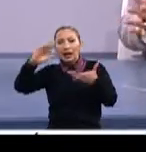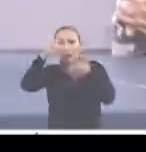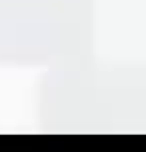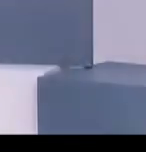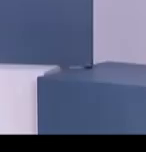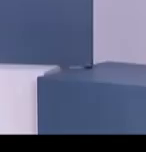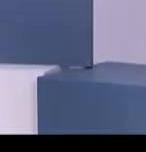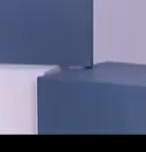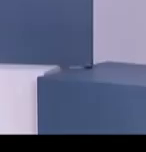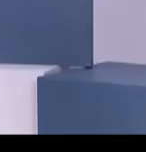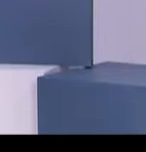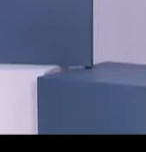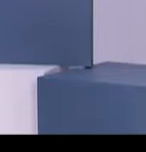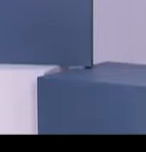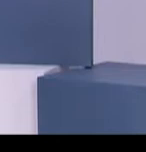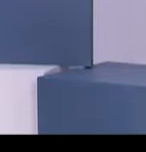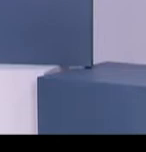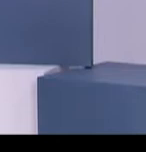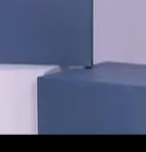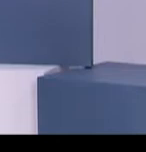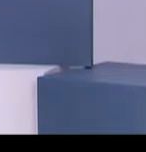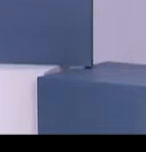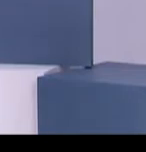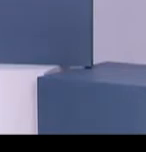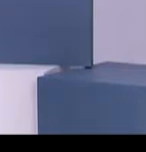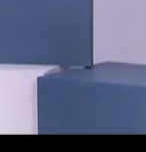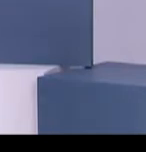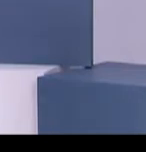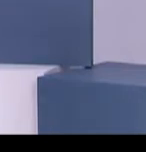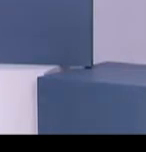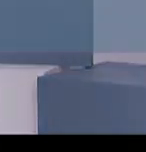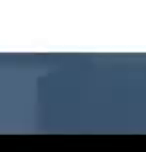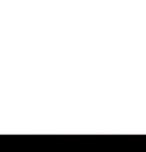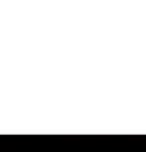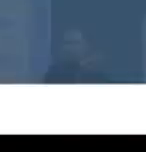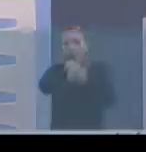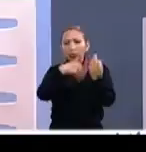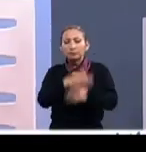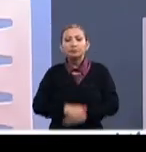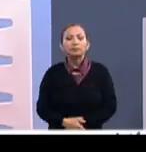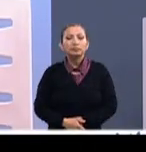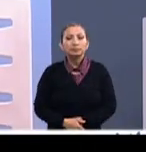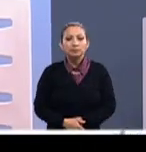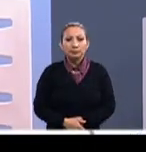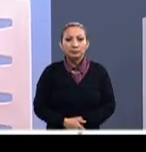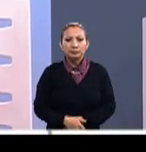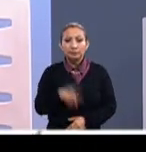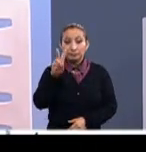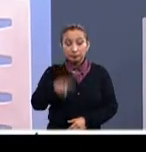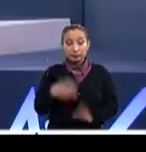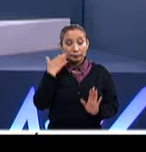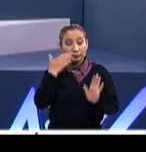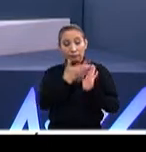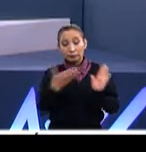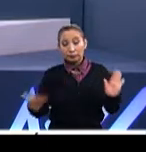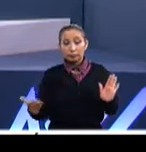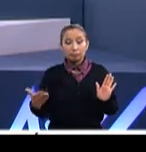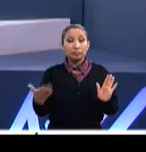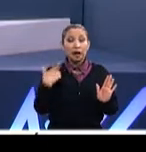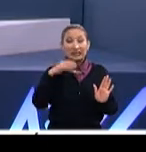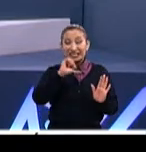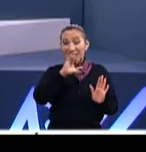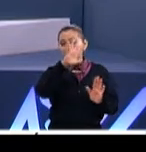revolución mexicana. Después nos platicó sobre los logros cuantitativos del instituto. Pues realmente a lo largo de más